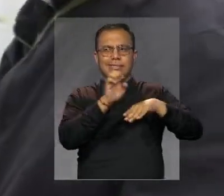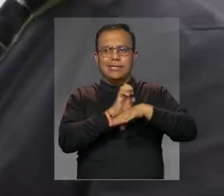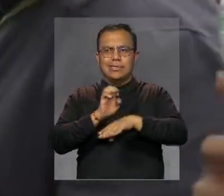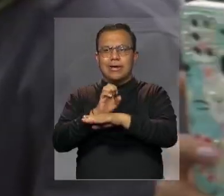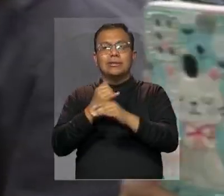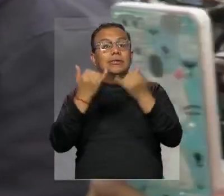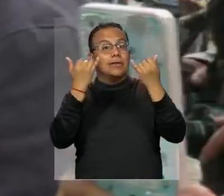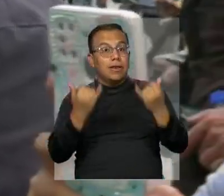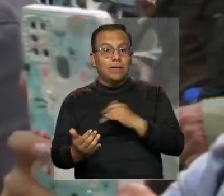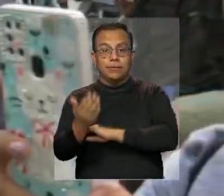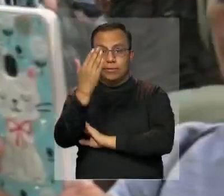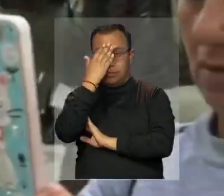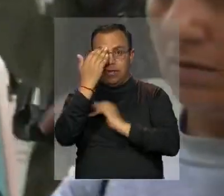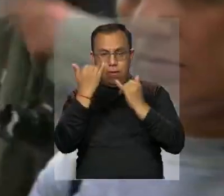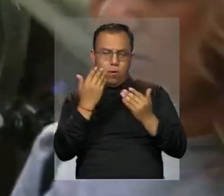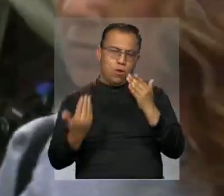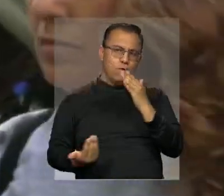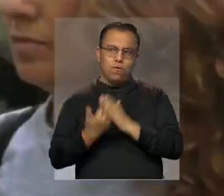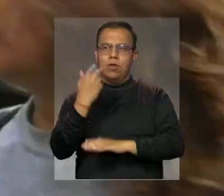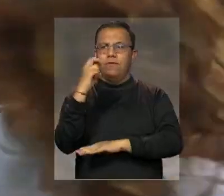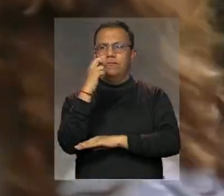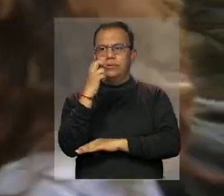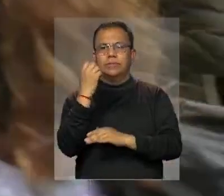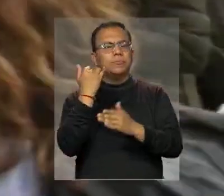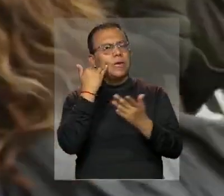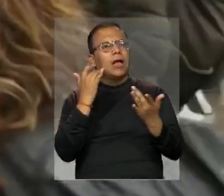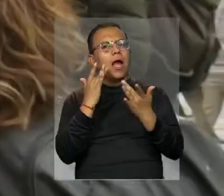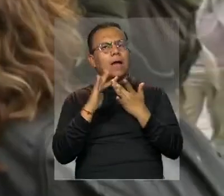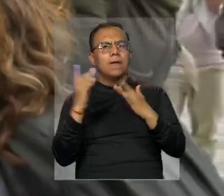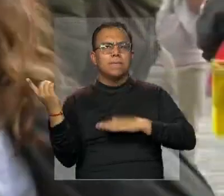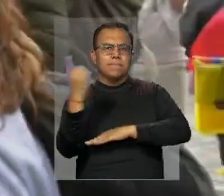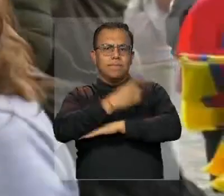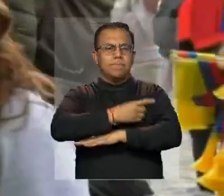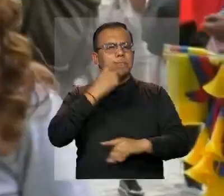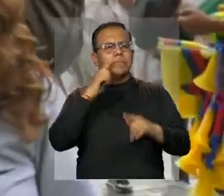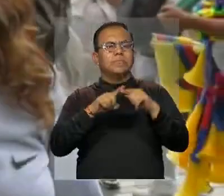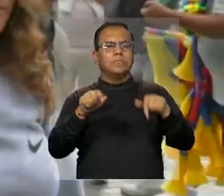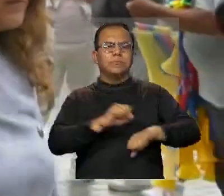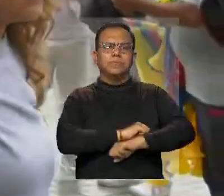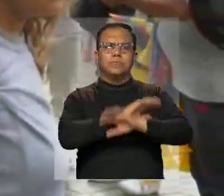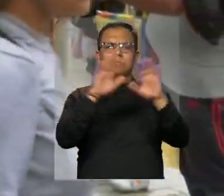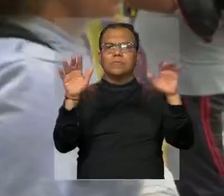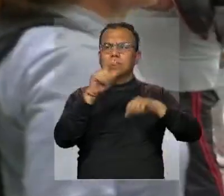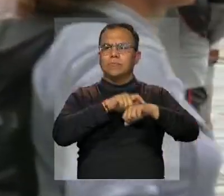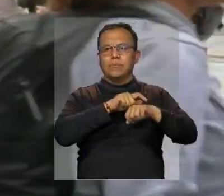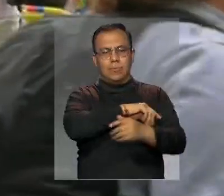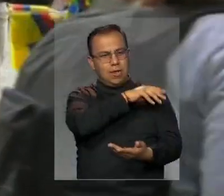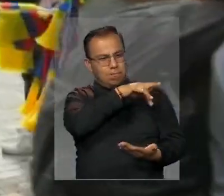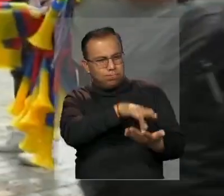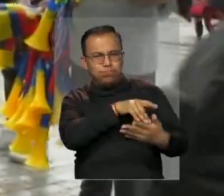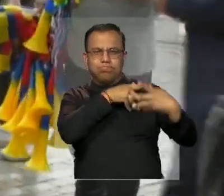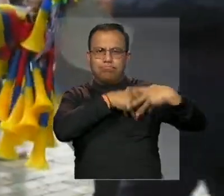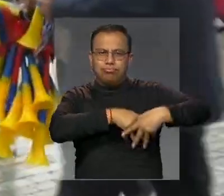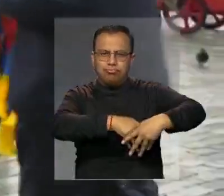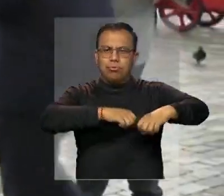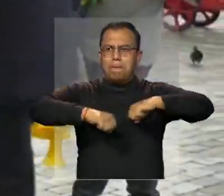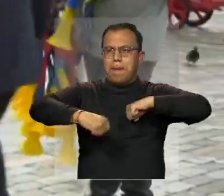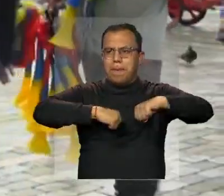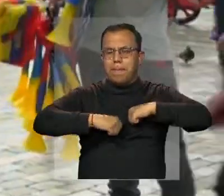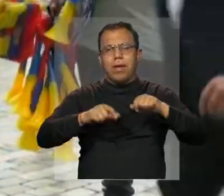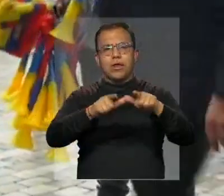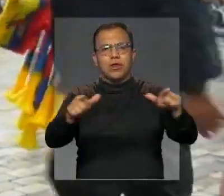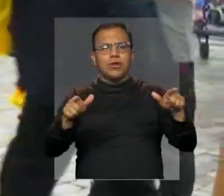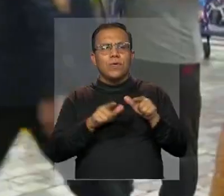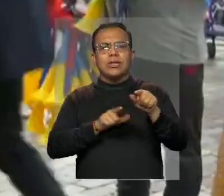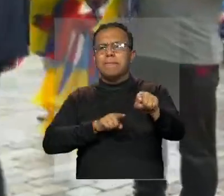sabemos que es la hora de elegir la nueva fiscal. Hablemos de la jornada que han tenido desde esta mañana. ¿Desde qué hora están protestando o movilizándose y qué puntos de la ciudad